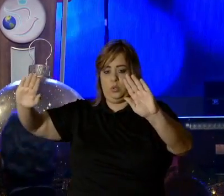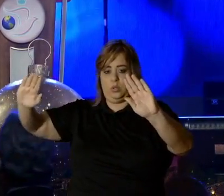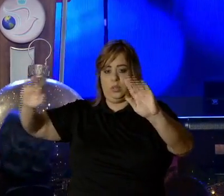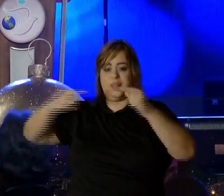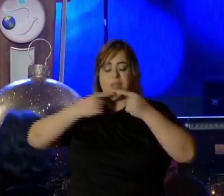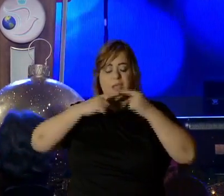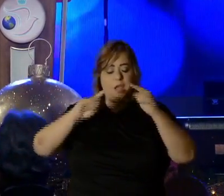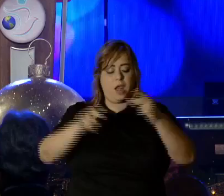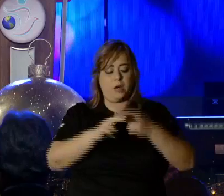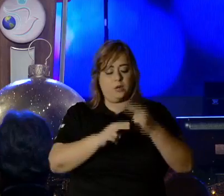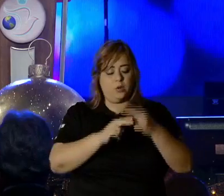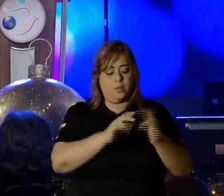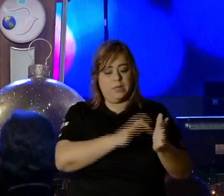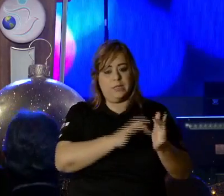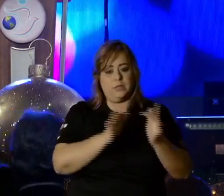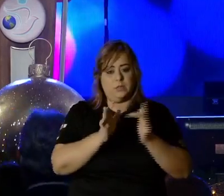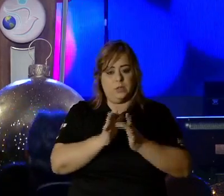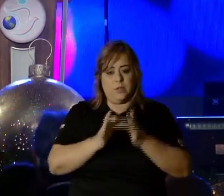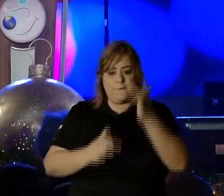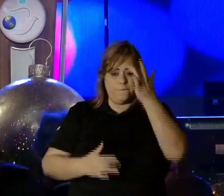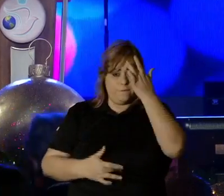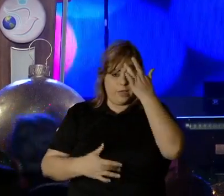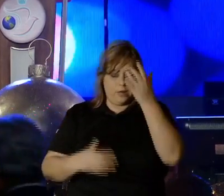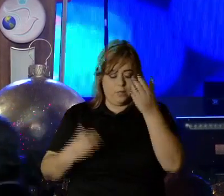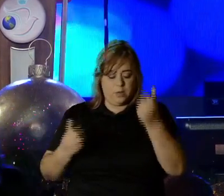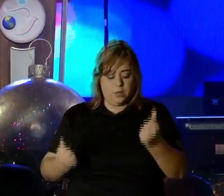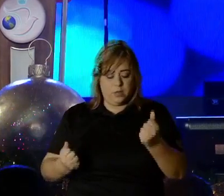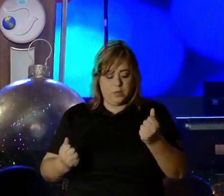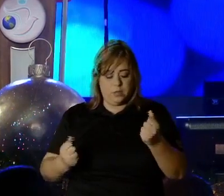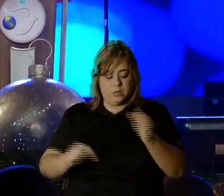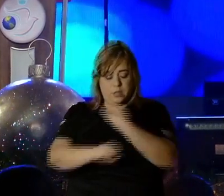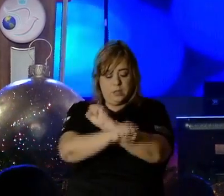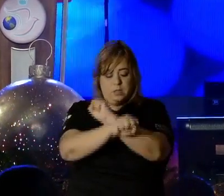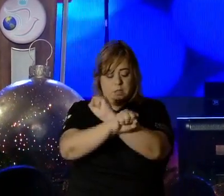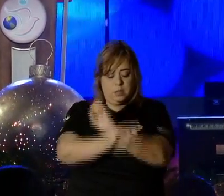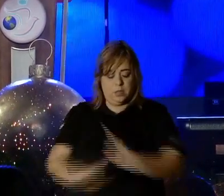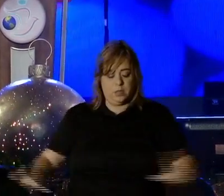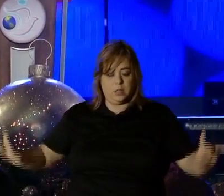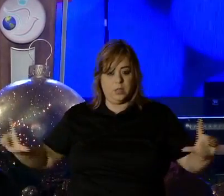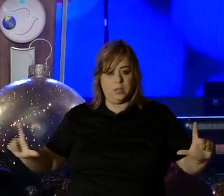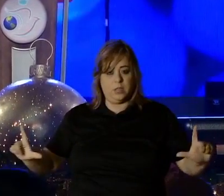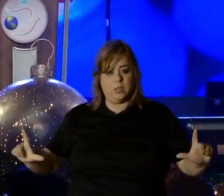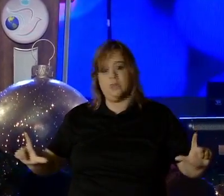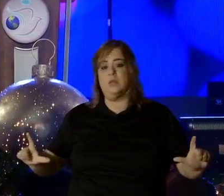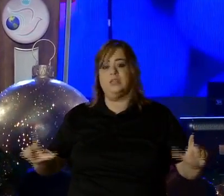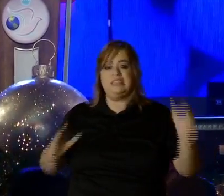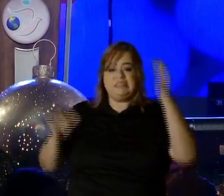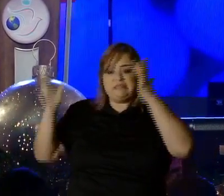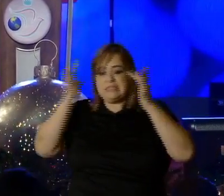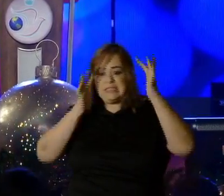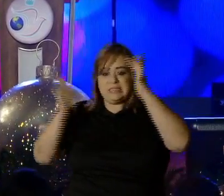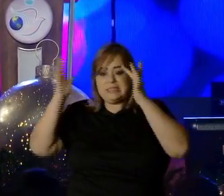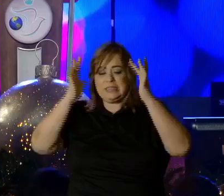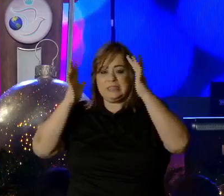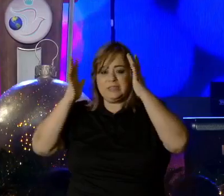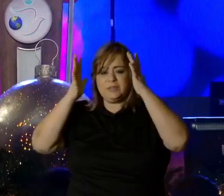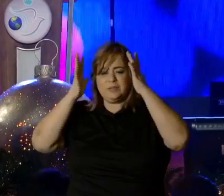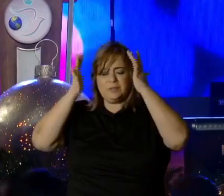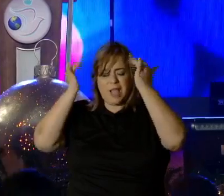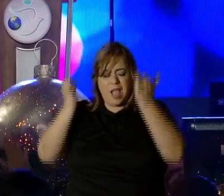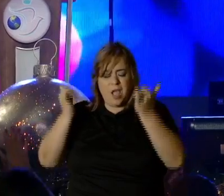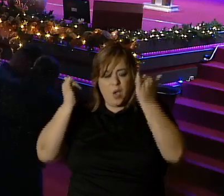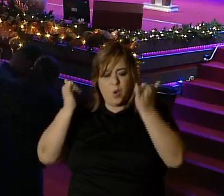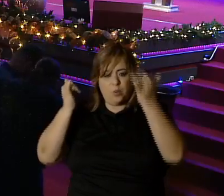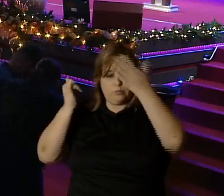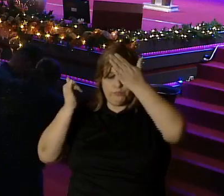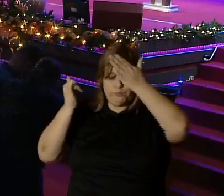declaro en el nombre de Jesús que si están enfermos se sanan, si están atados son libres, si están siendo atormentados por lo que sea, ahora mismo